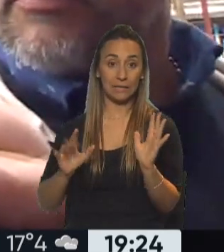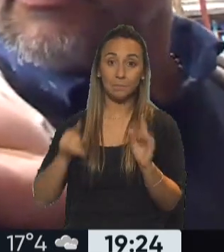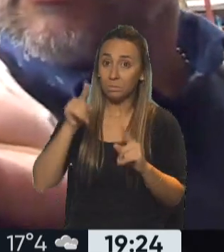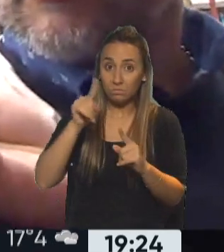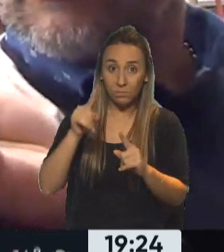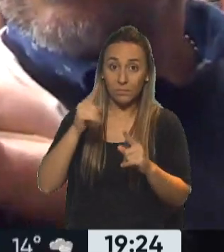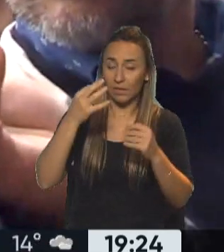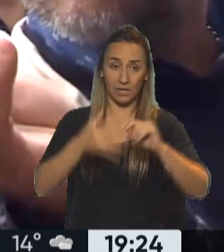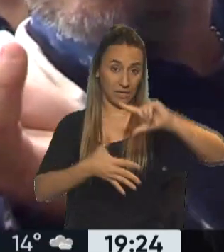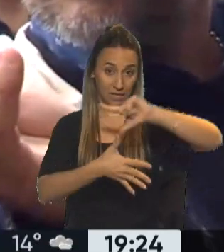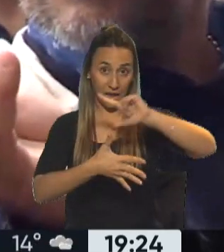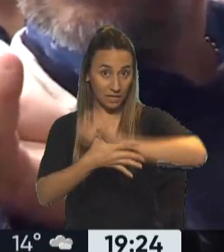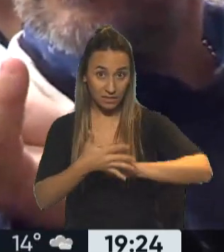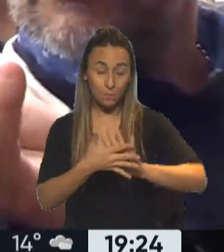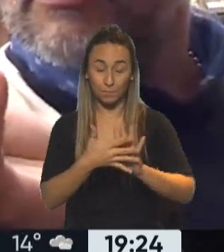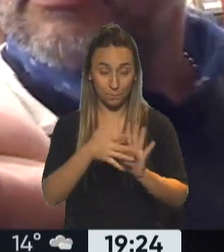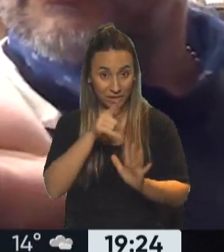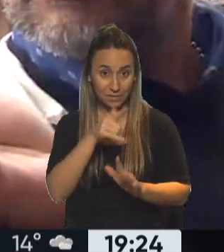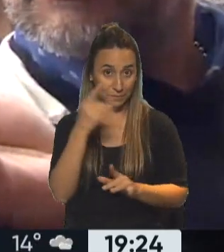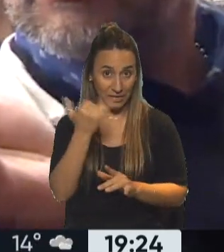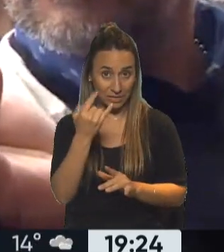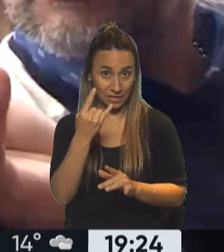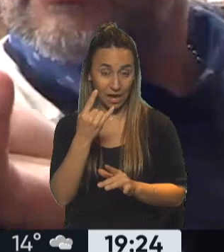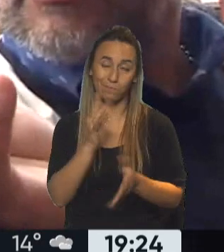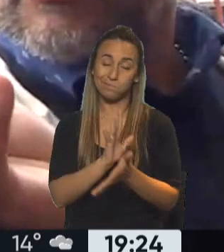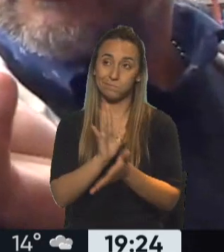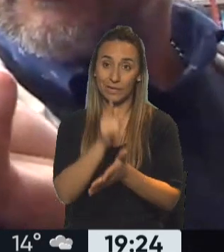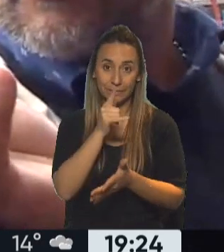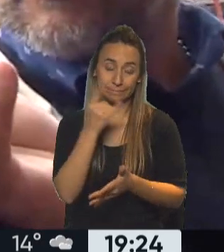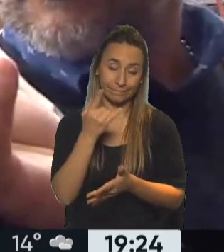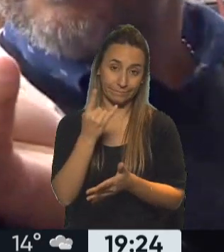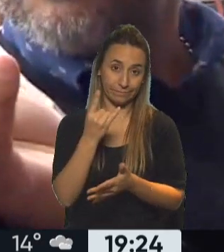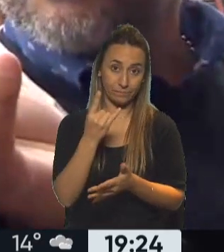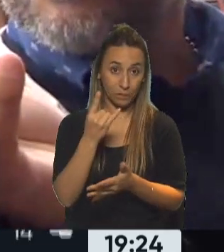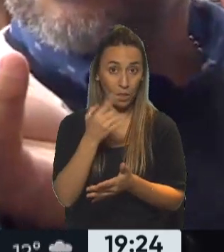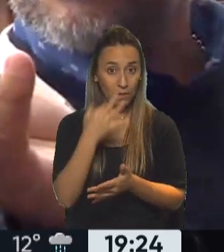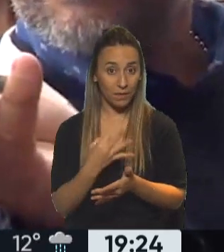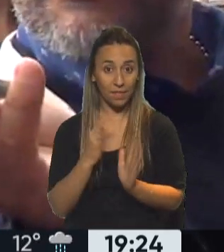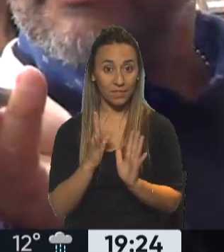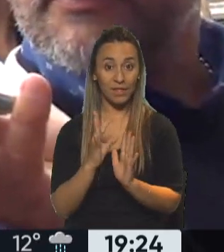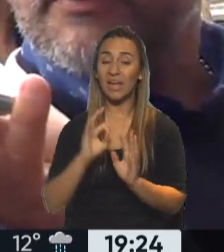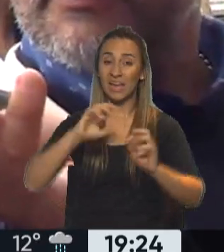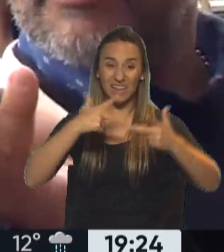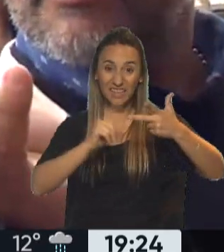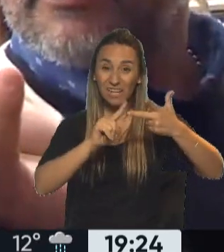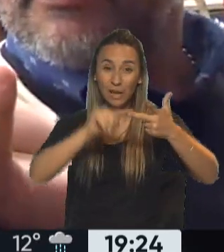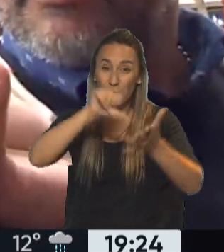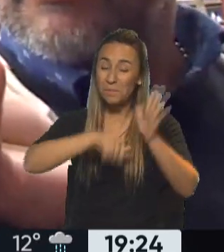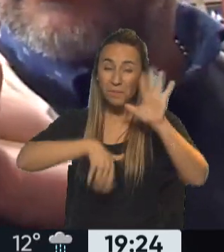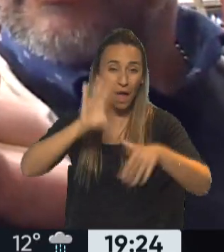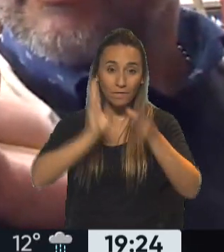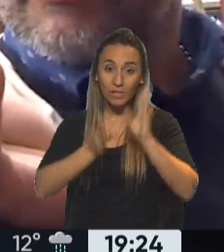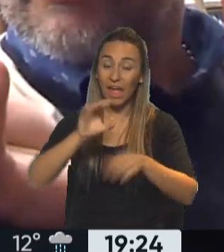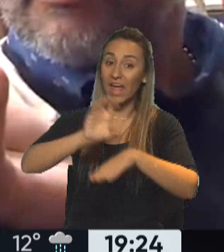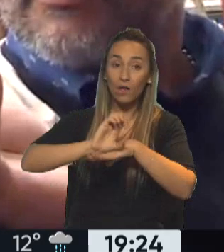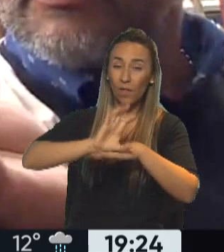seguro de América Latina, pero parece cuento, pero vean la estadística, o sea, parece increíble. Pero lo han convertido en el tercero más violento de América Latina. No se puede vivir en